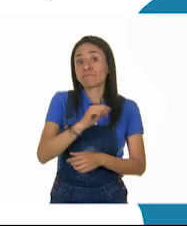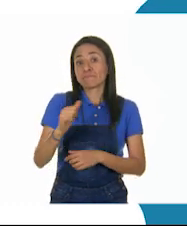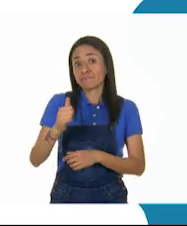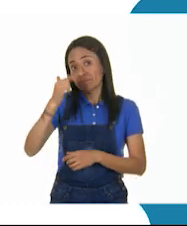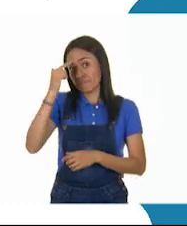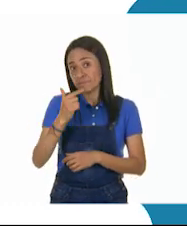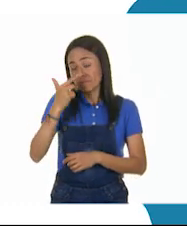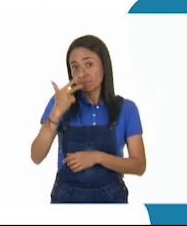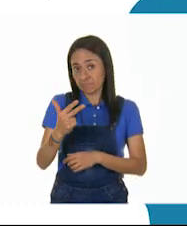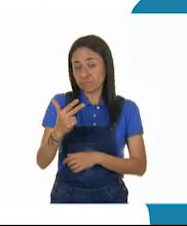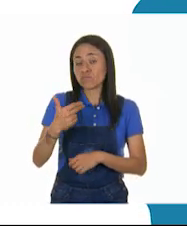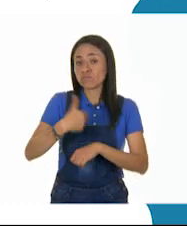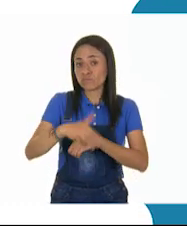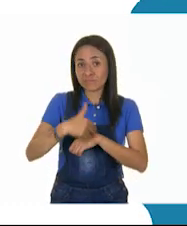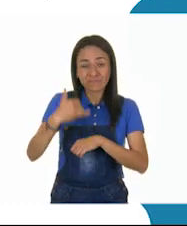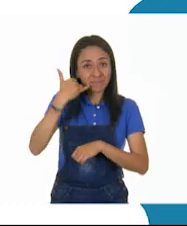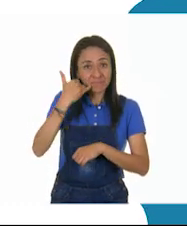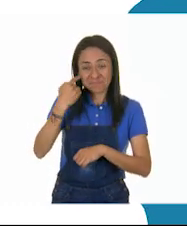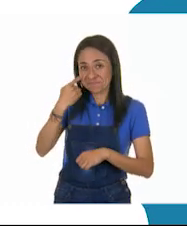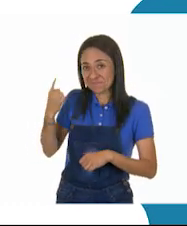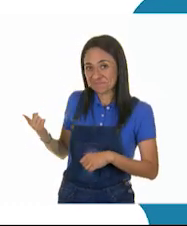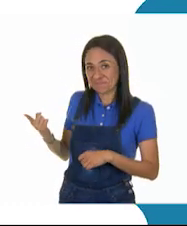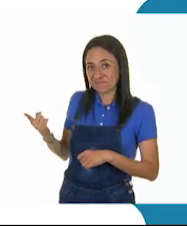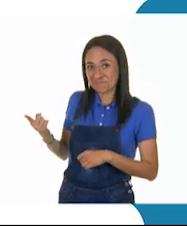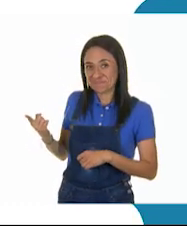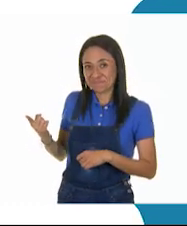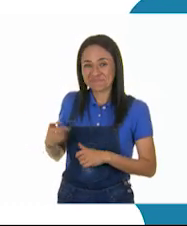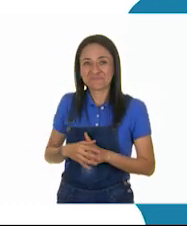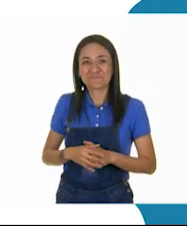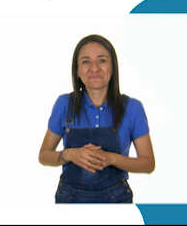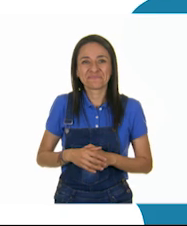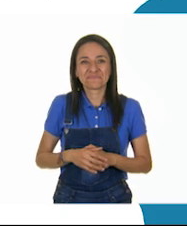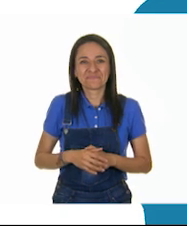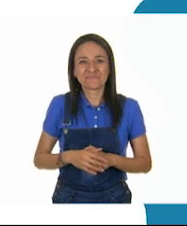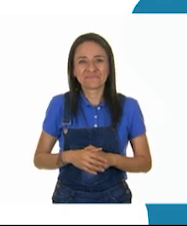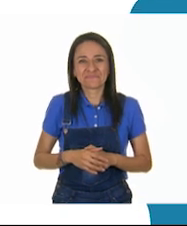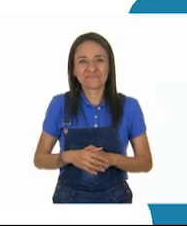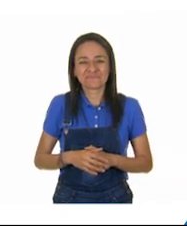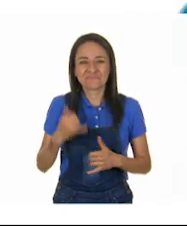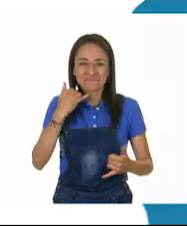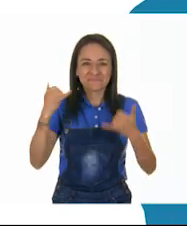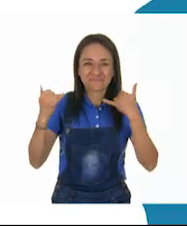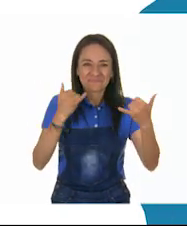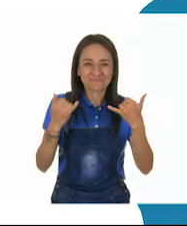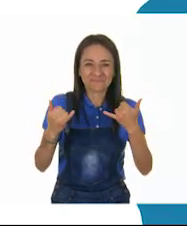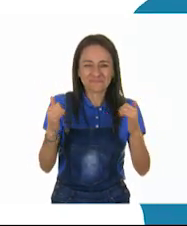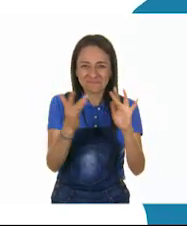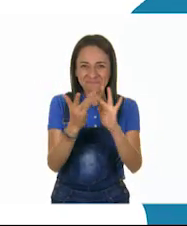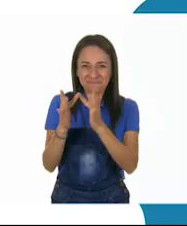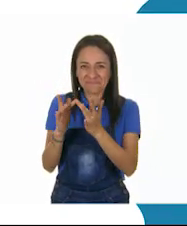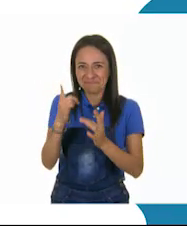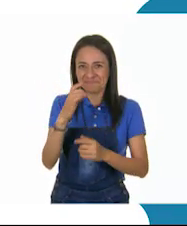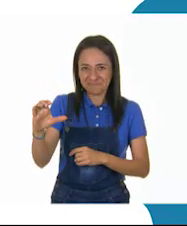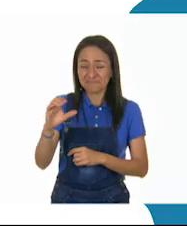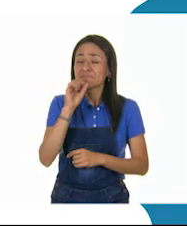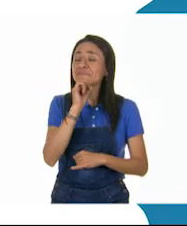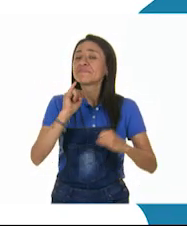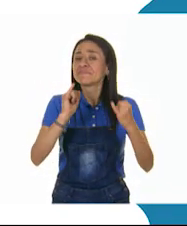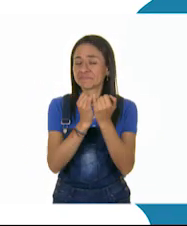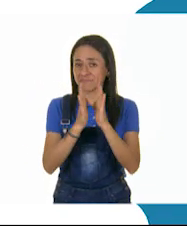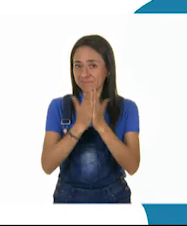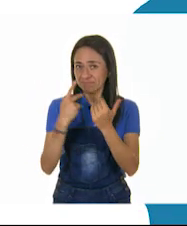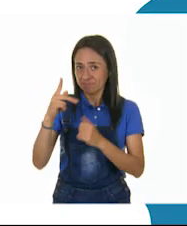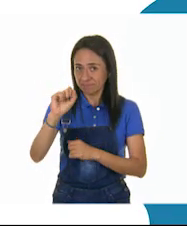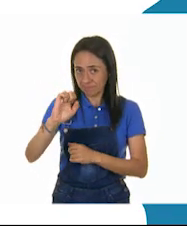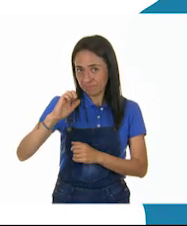55 41 72 04 13 con 100 líneas también puedes encontrar los libros de